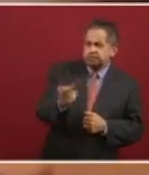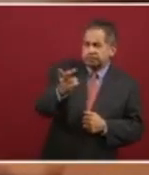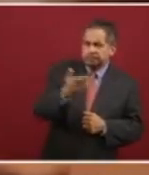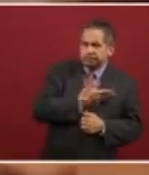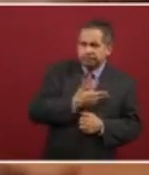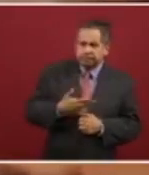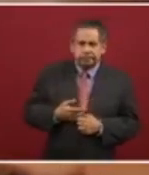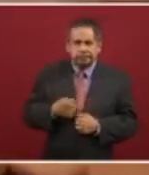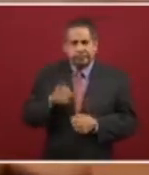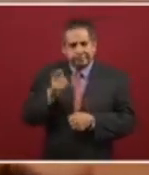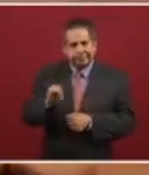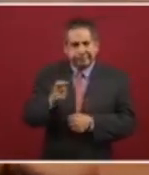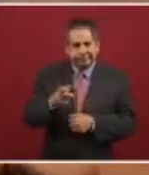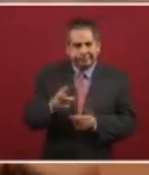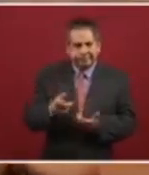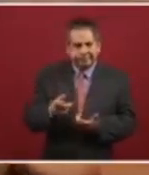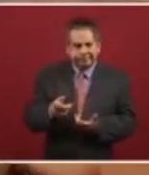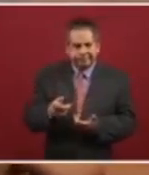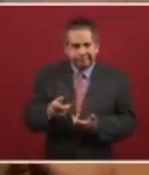o esta